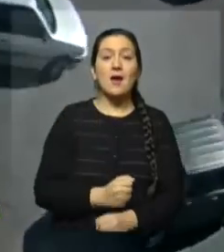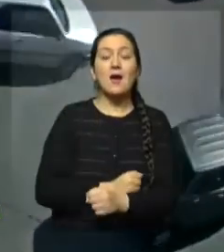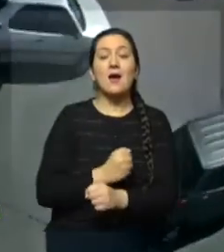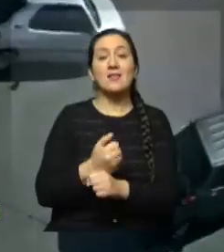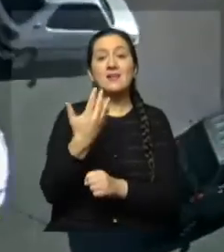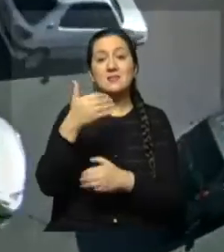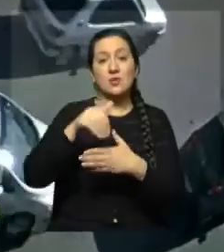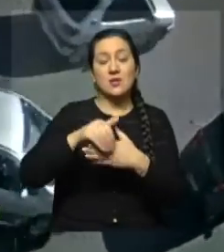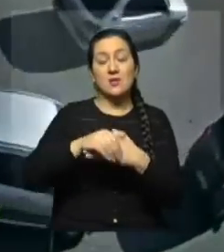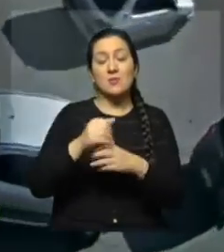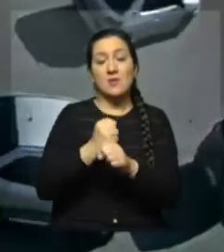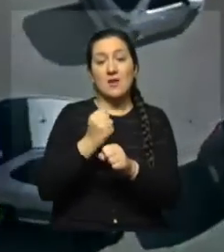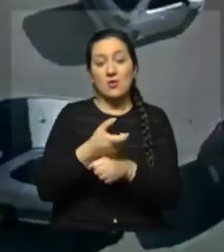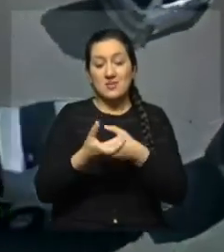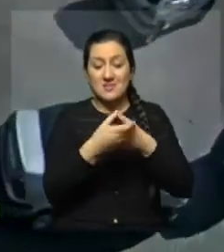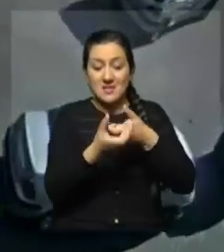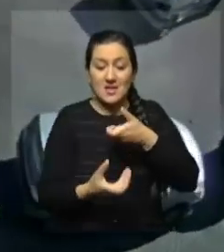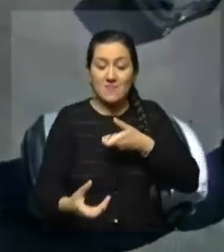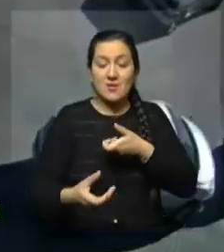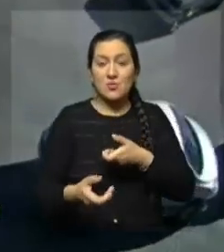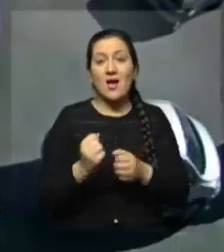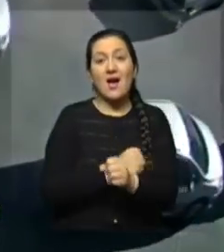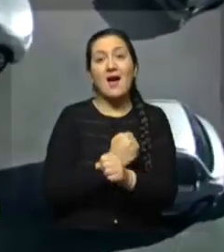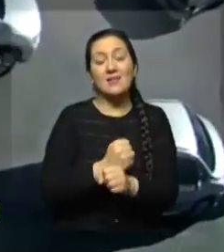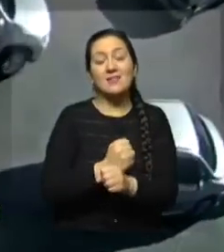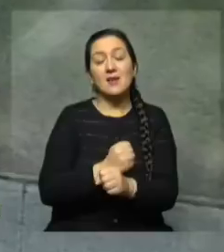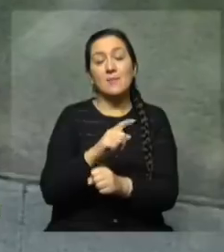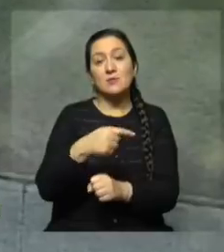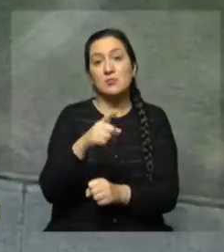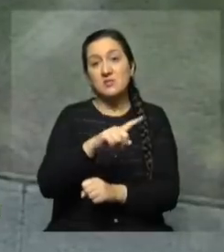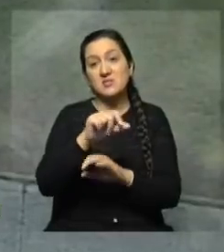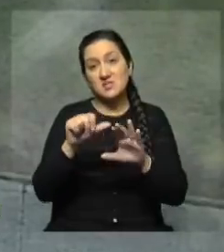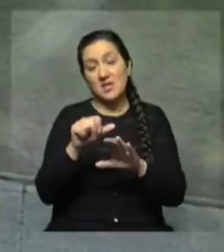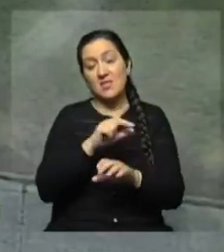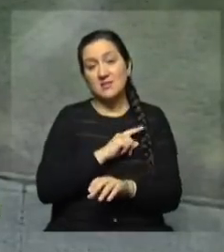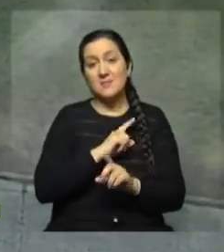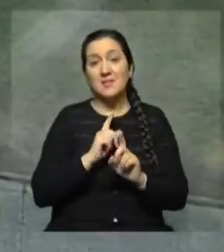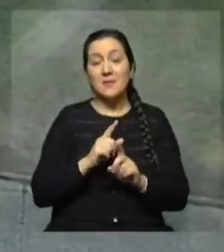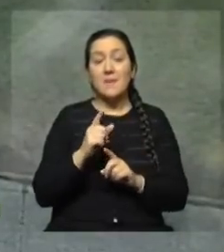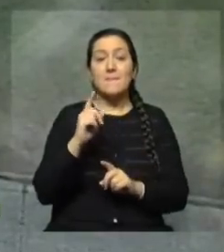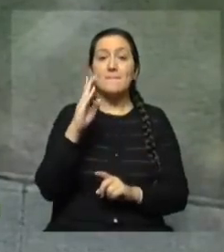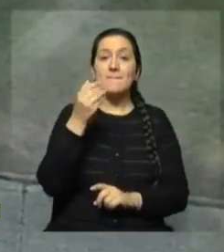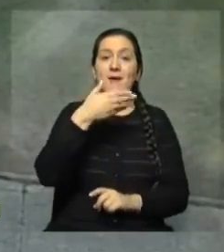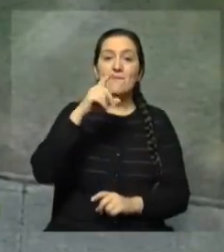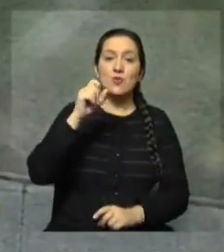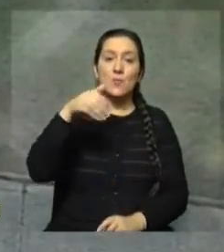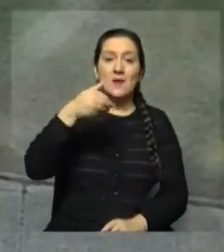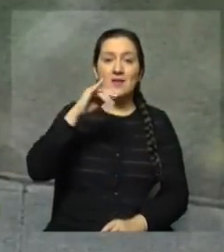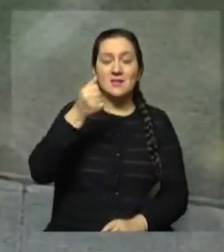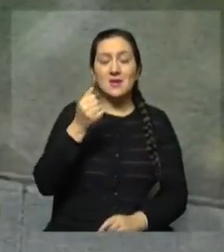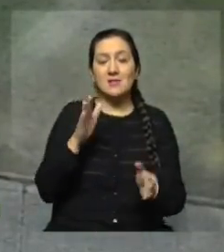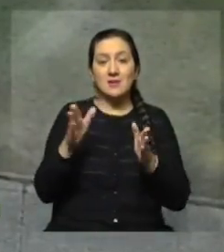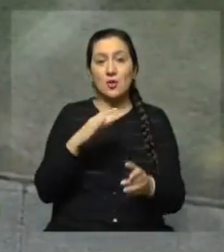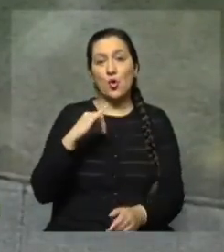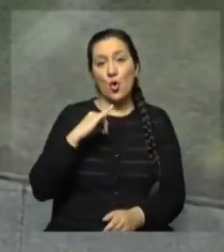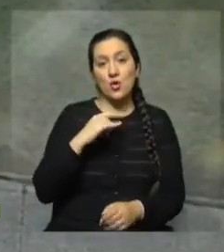saneamiento esto se va a extender desde hoy hasta el próximo 16 de diciembre También Pablo de María entre Colonia y 18 de julio